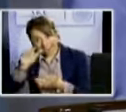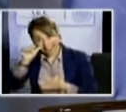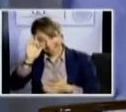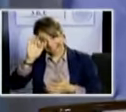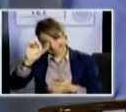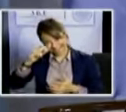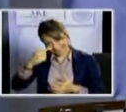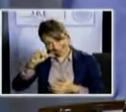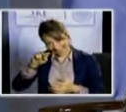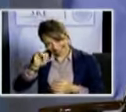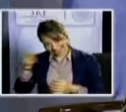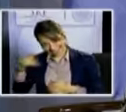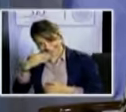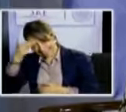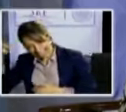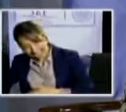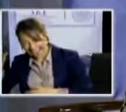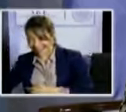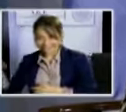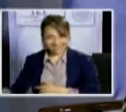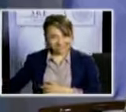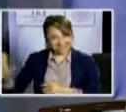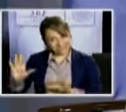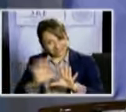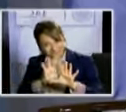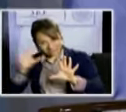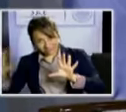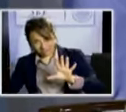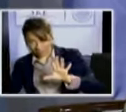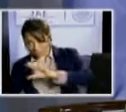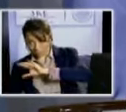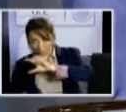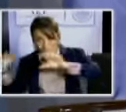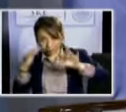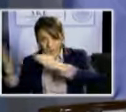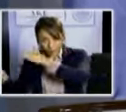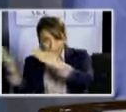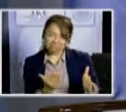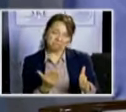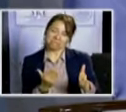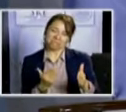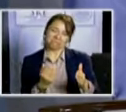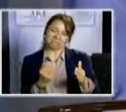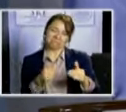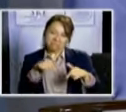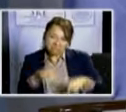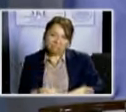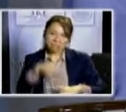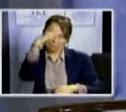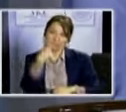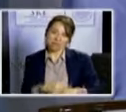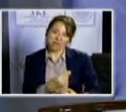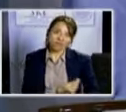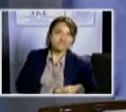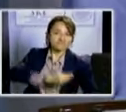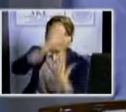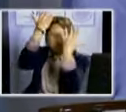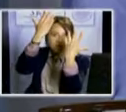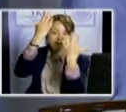había, ni de Colombia. Entonces, ¿por qué les comento todo esto? Porque, como lo dijo muy bien el embajador, el